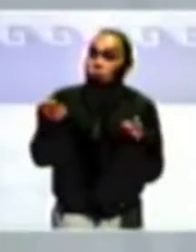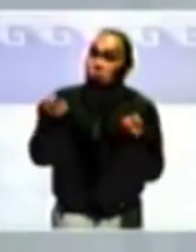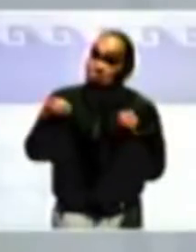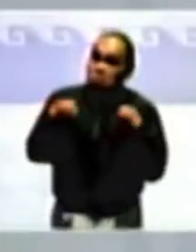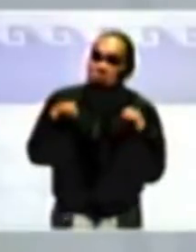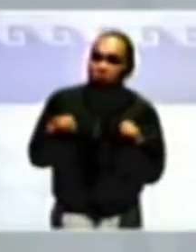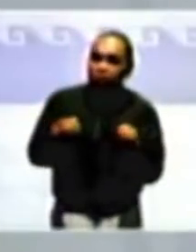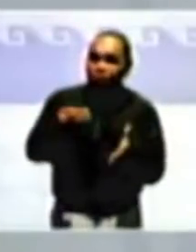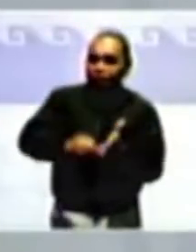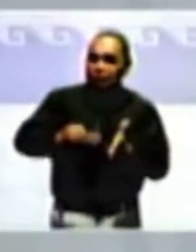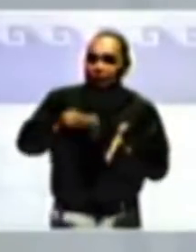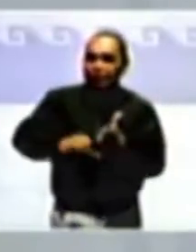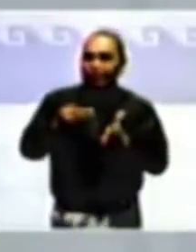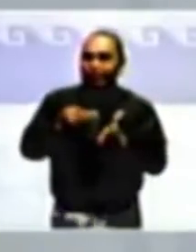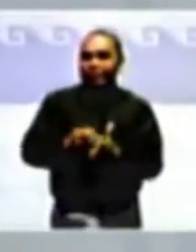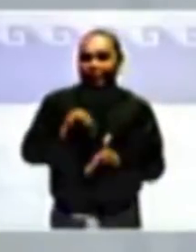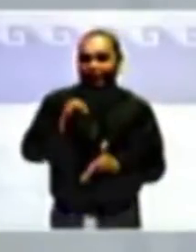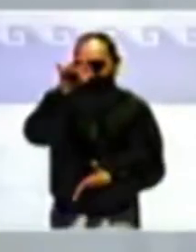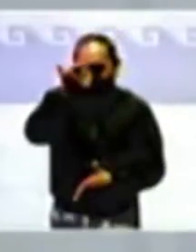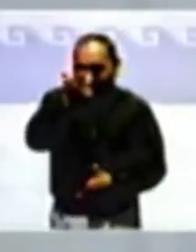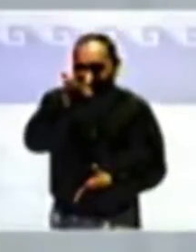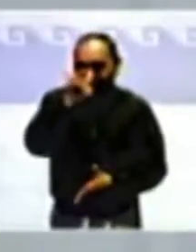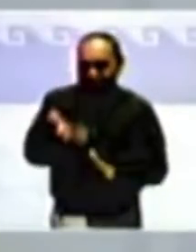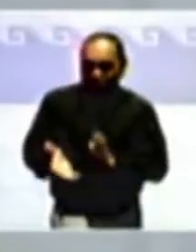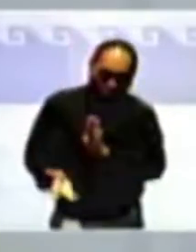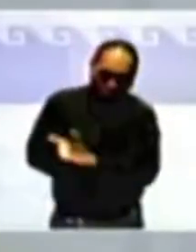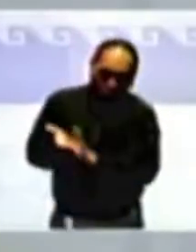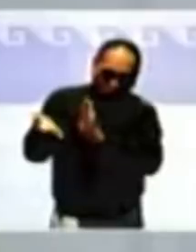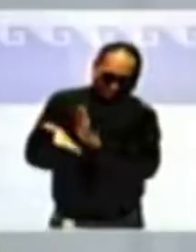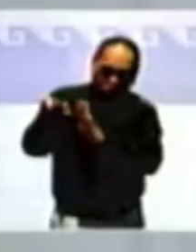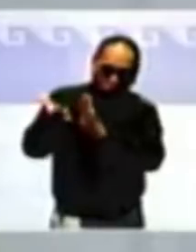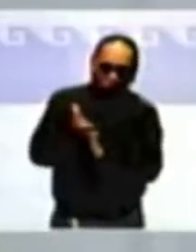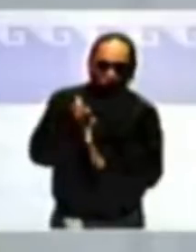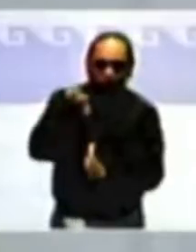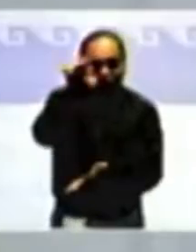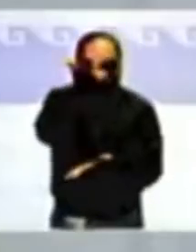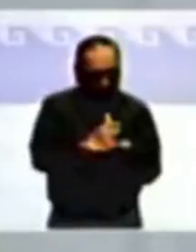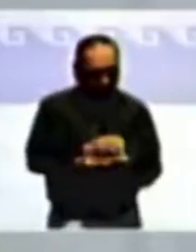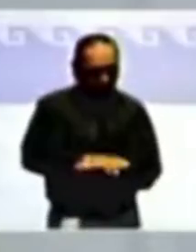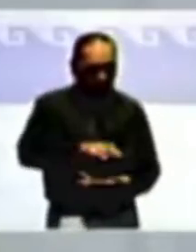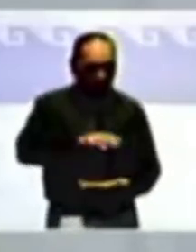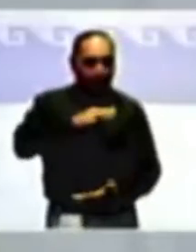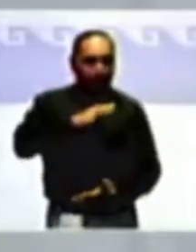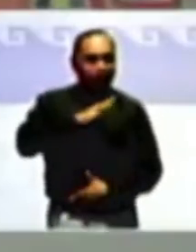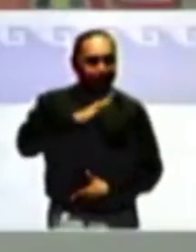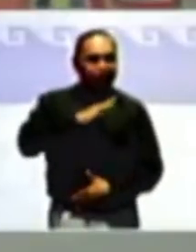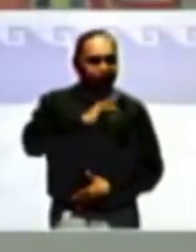reactivándolo nos dejaría muy buenos remuneración económica.